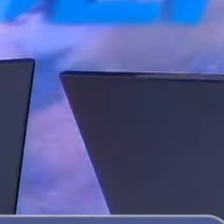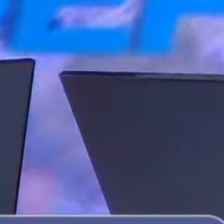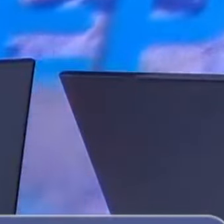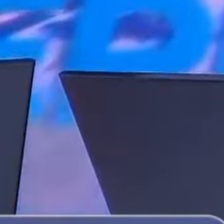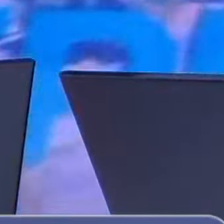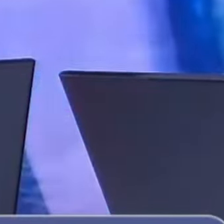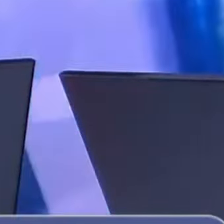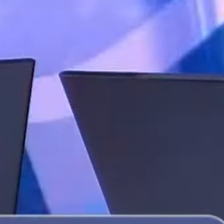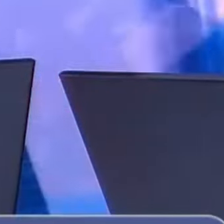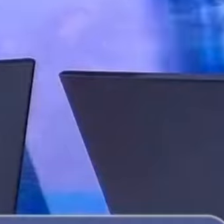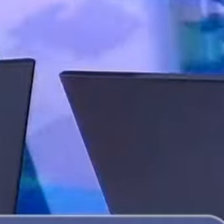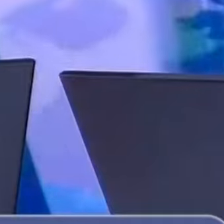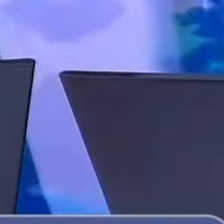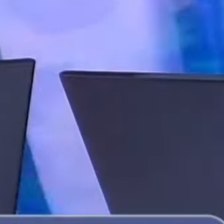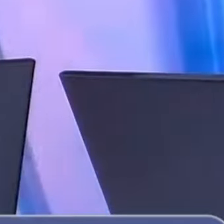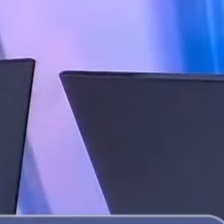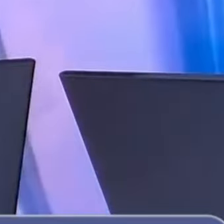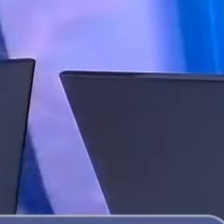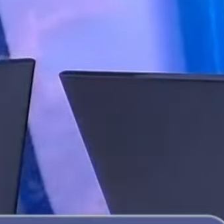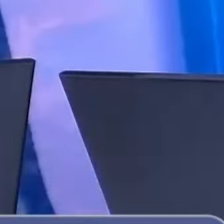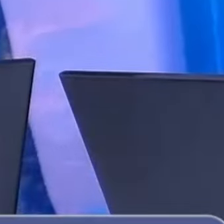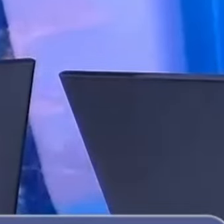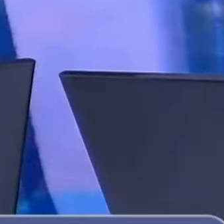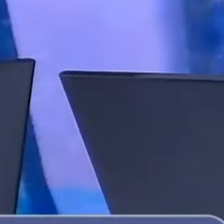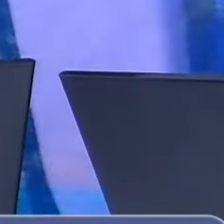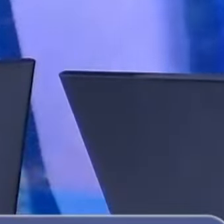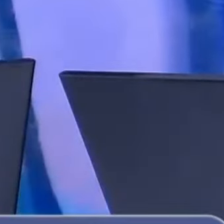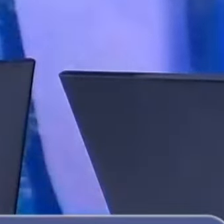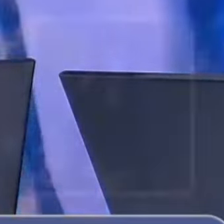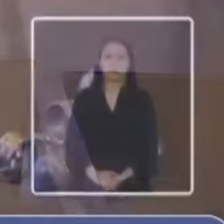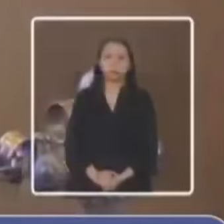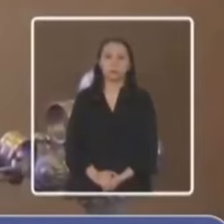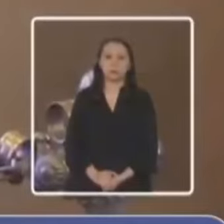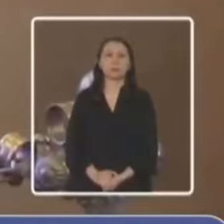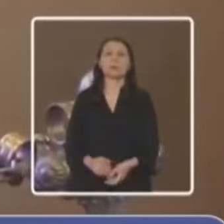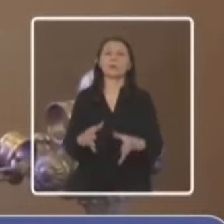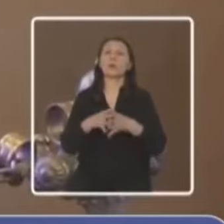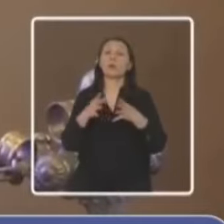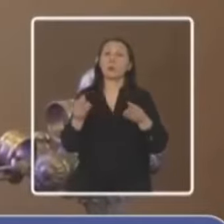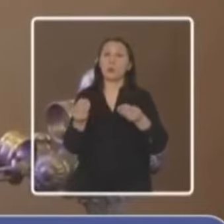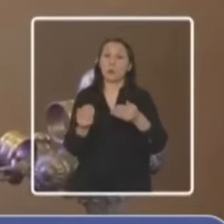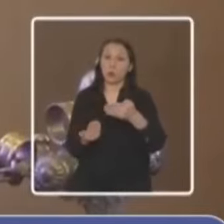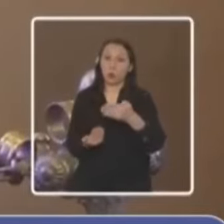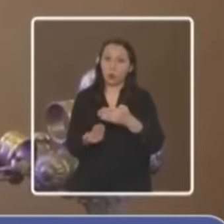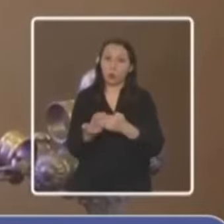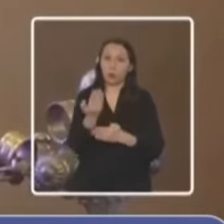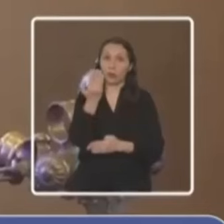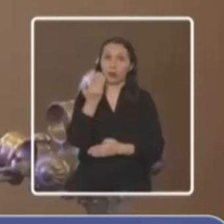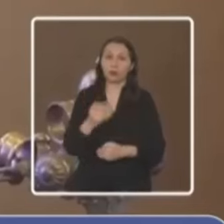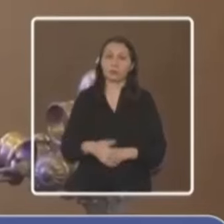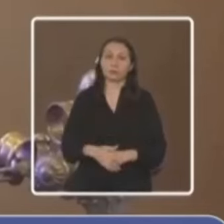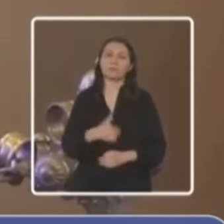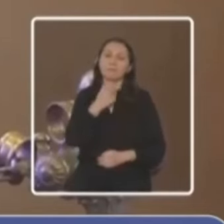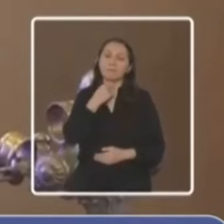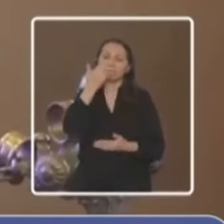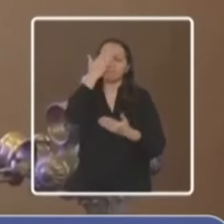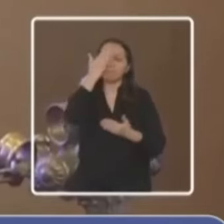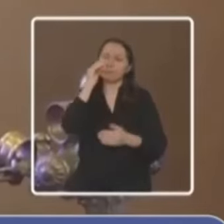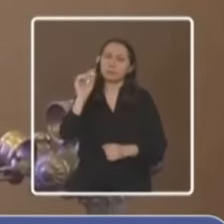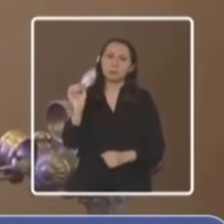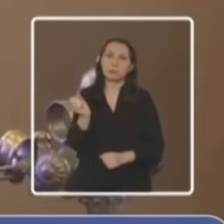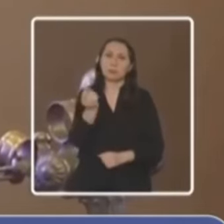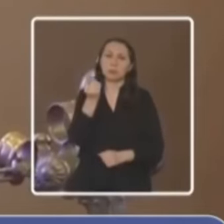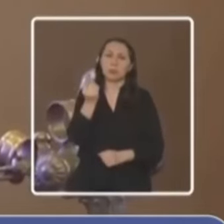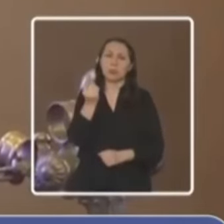del país. Pero después del estallido social vino lo que llamamos en Chile el lumpen, la delincuencia, lo